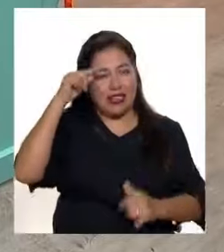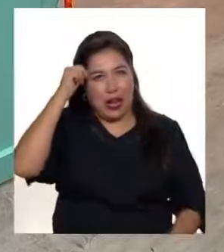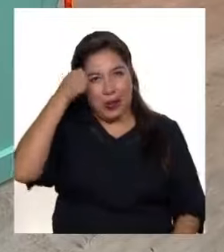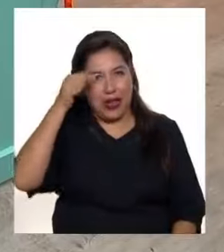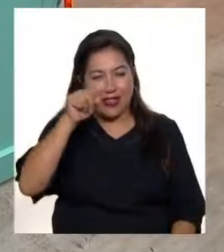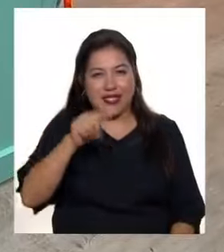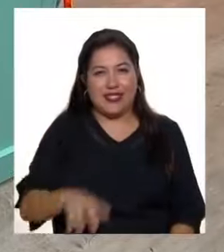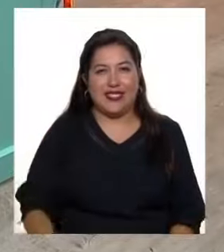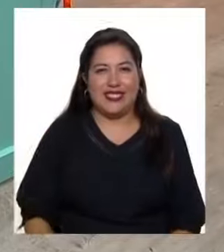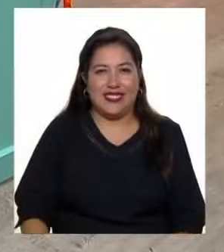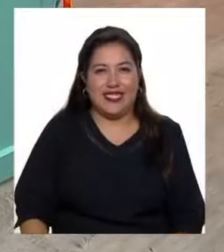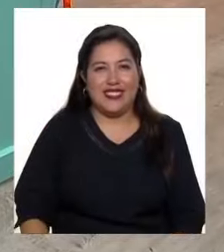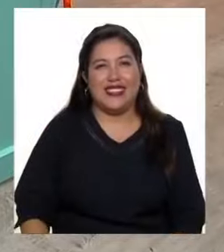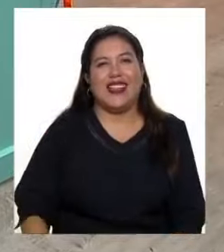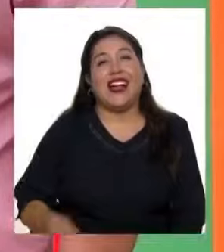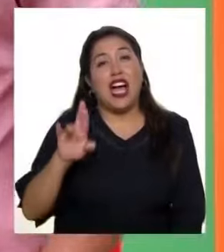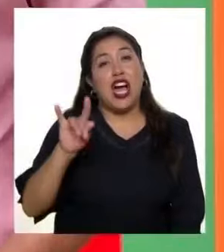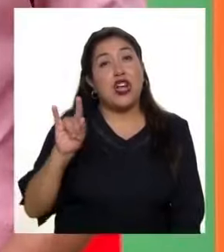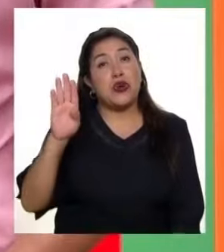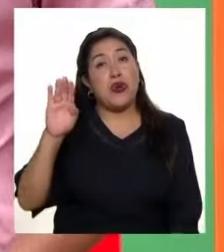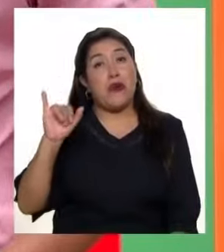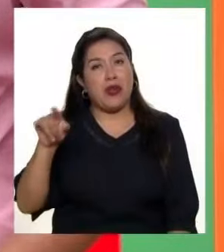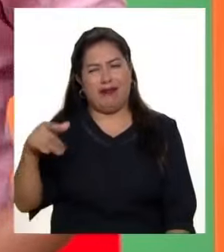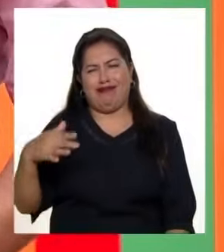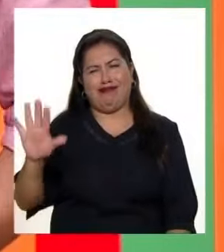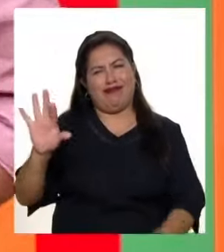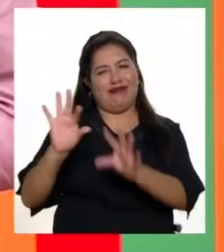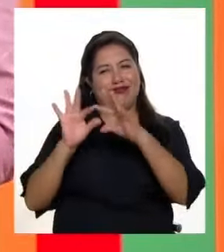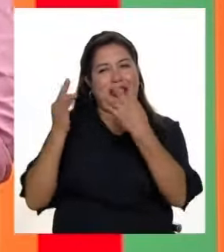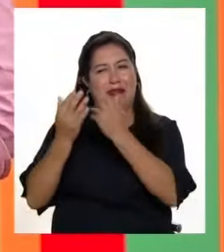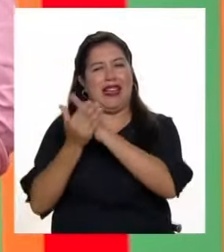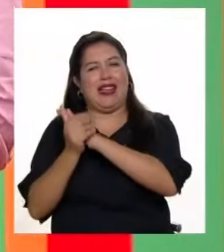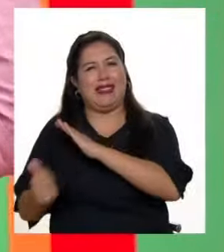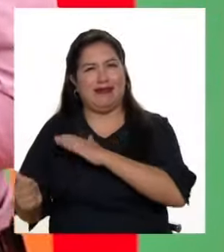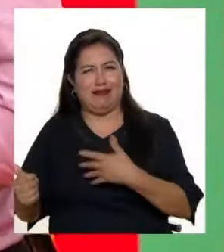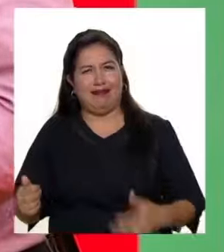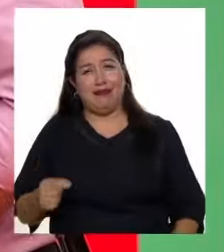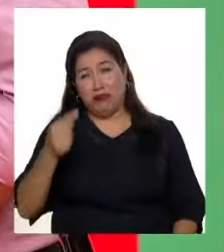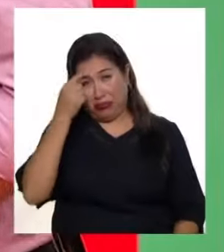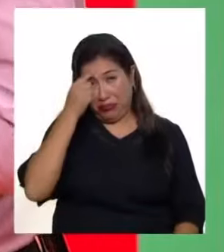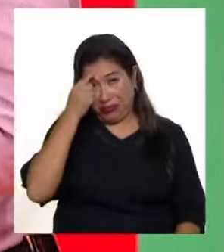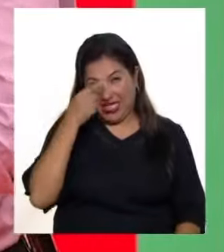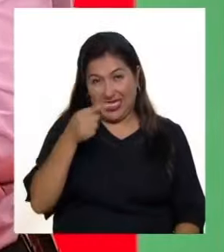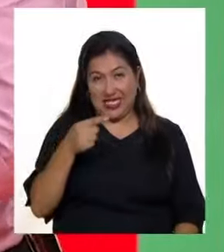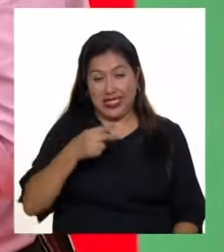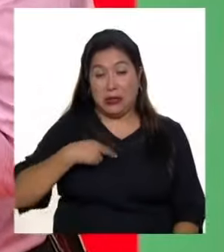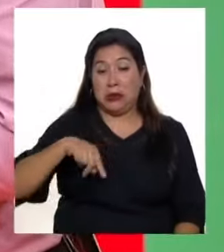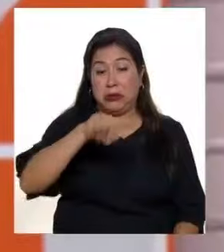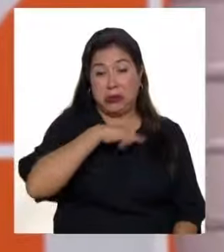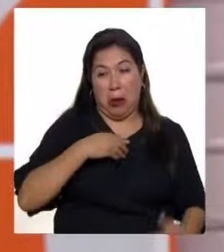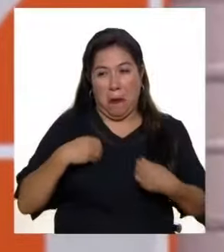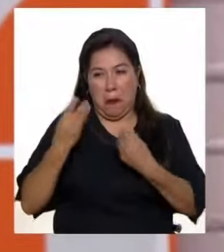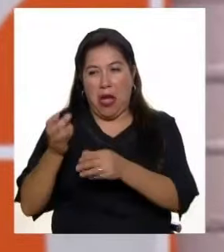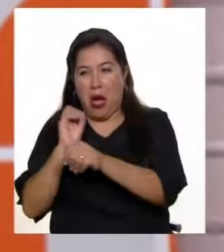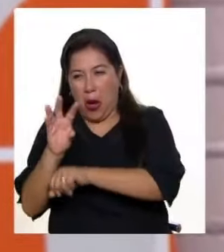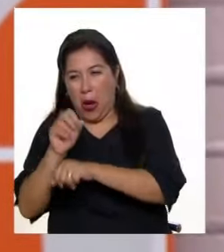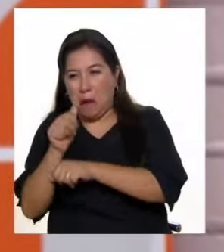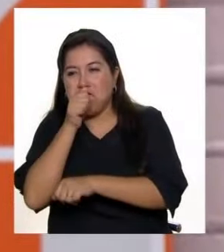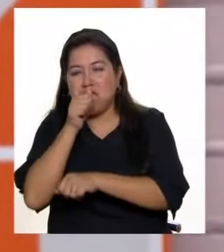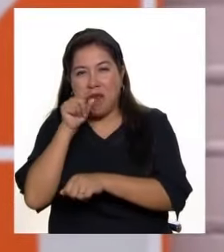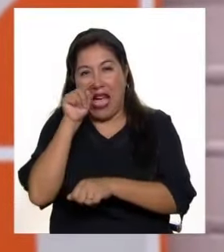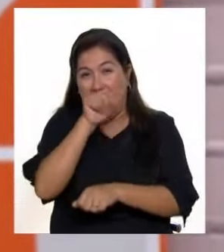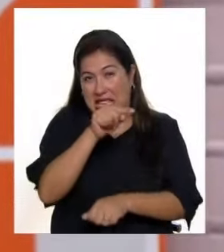es de familia de artistas. Ajá. O sea, ¿realmente tú crees que nosotros le podamos dar algunos tips? ¡Por